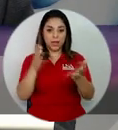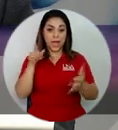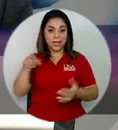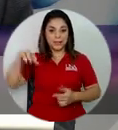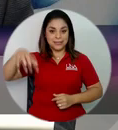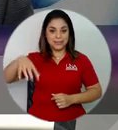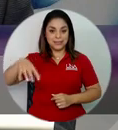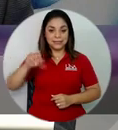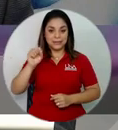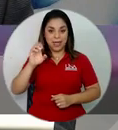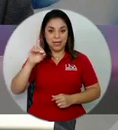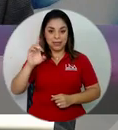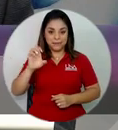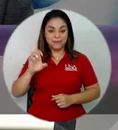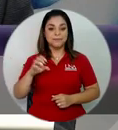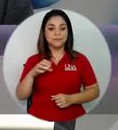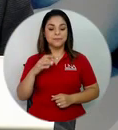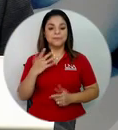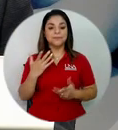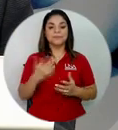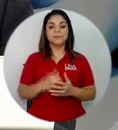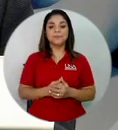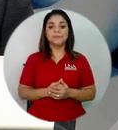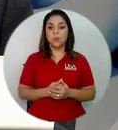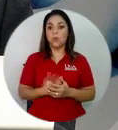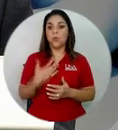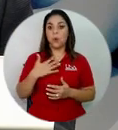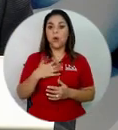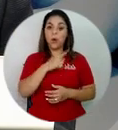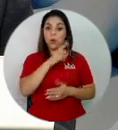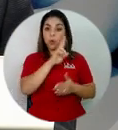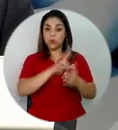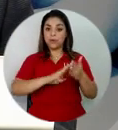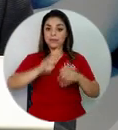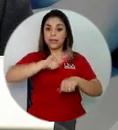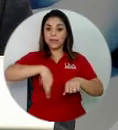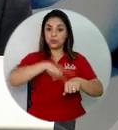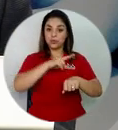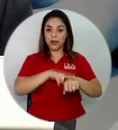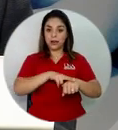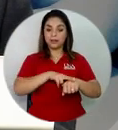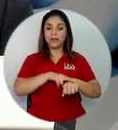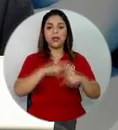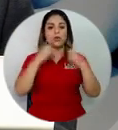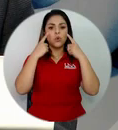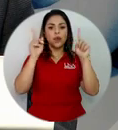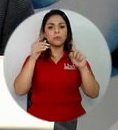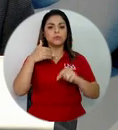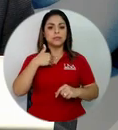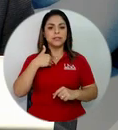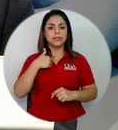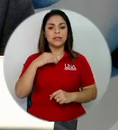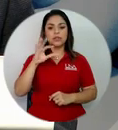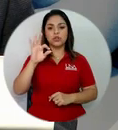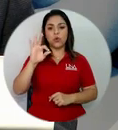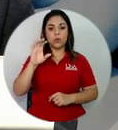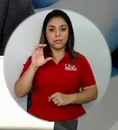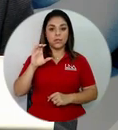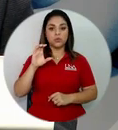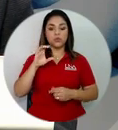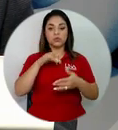un número considerable. En la sede. En la sede, es correcto, sí. Es un número considerable. Y en el caso de la Universidad Nacional llegamos a